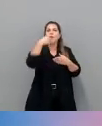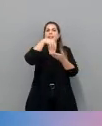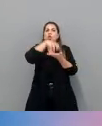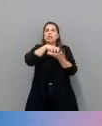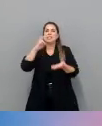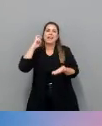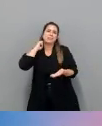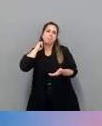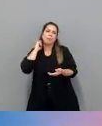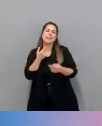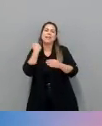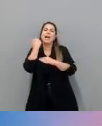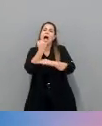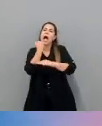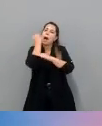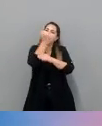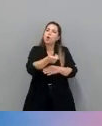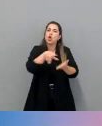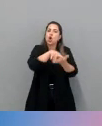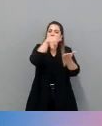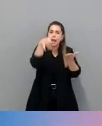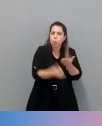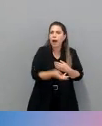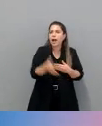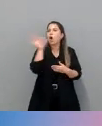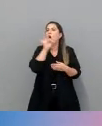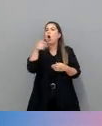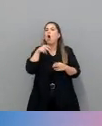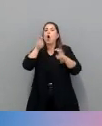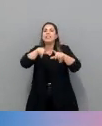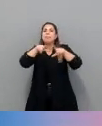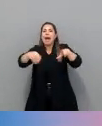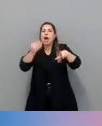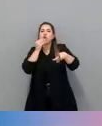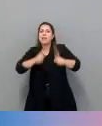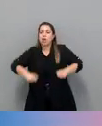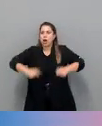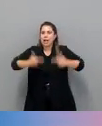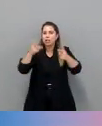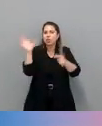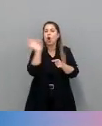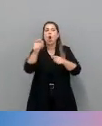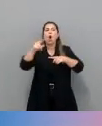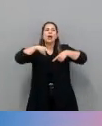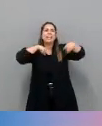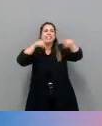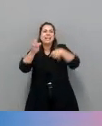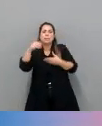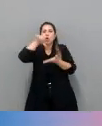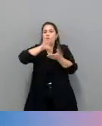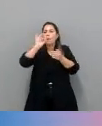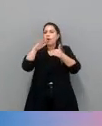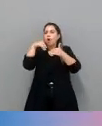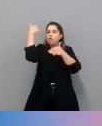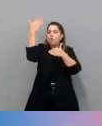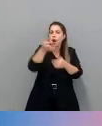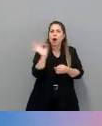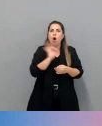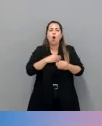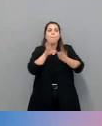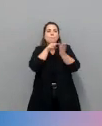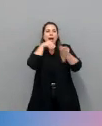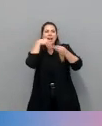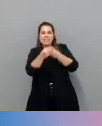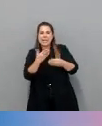refuerzo pedagógico del lenguaje, para gastos de comedor, de transporte urbano, interurbano, para material escolar,